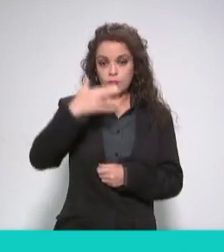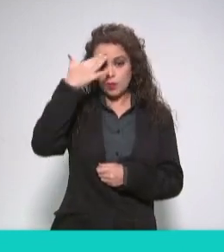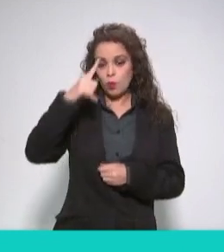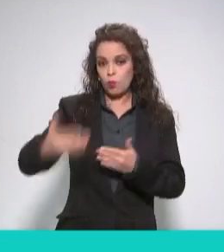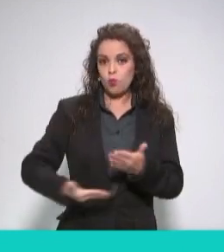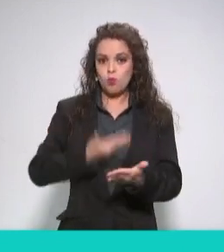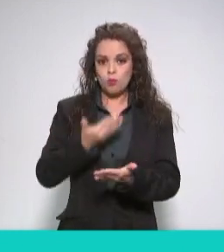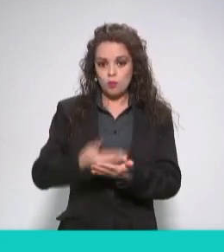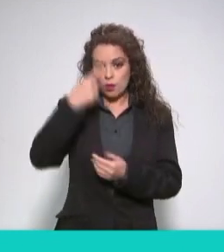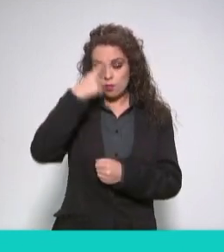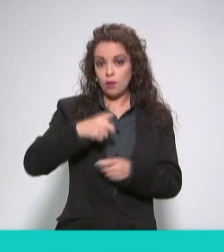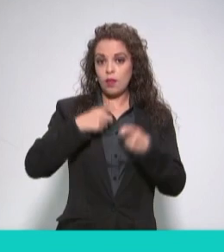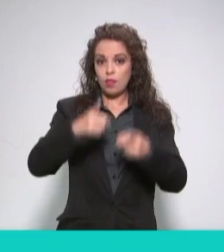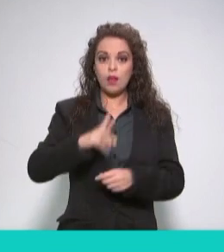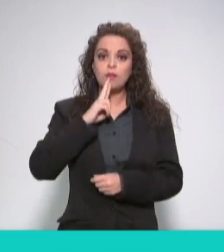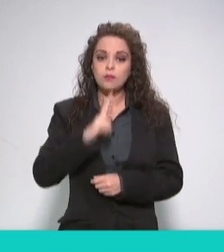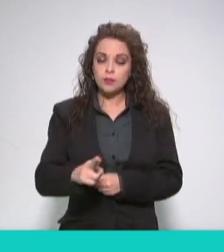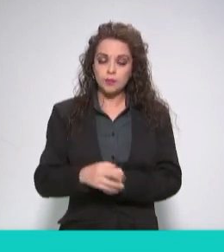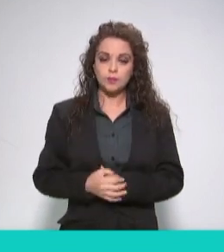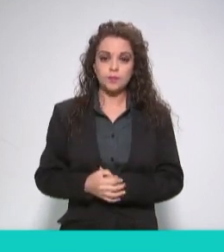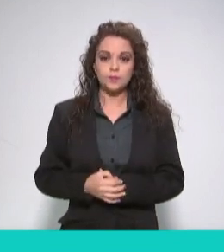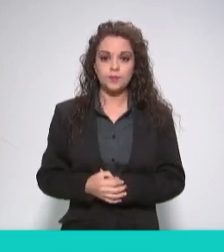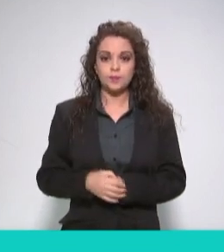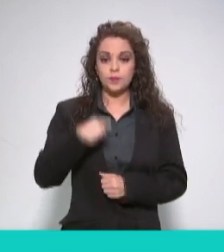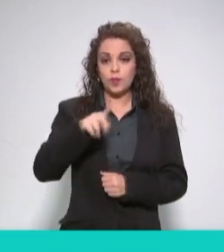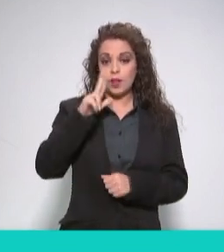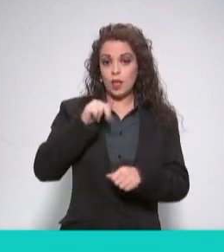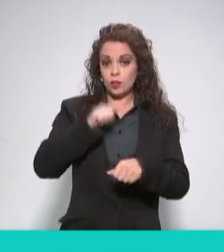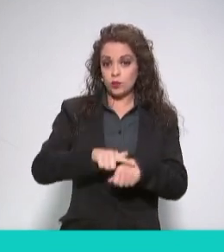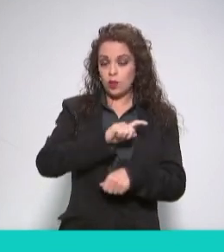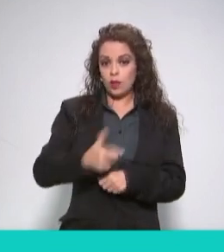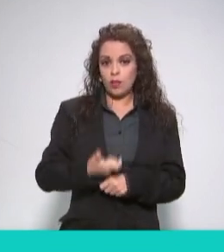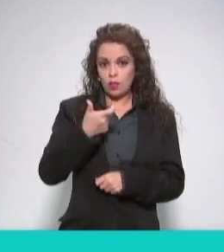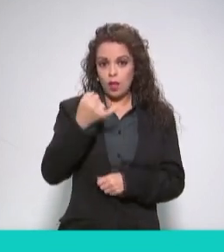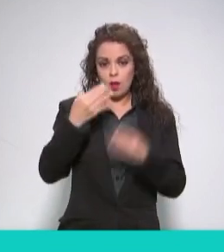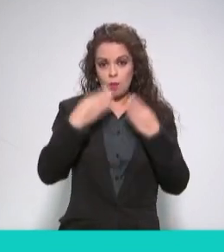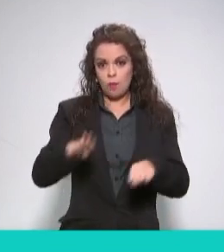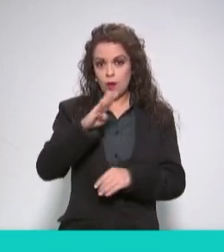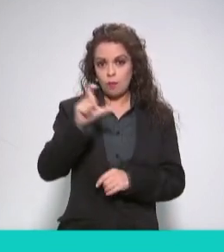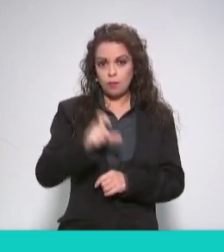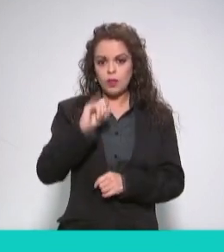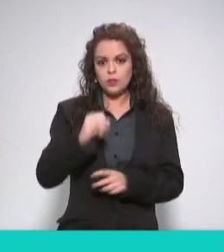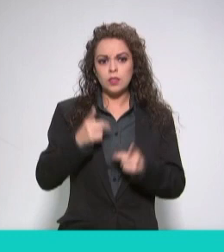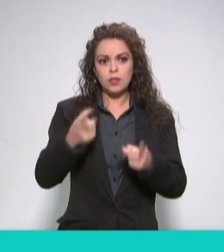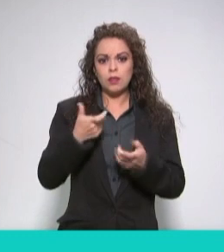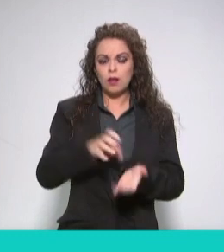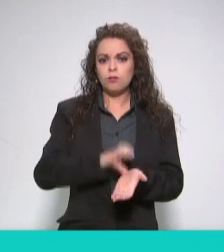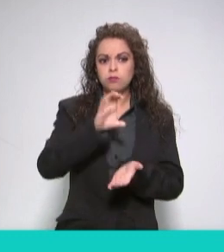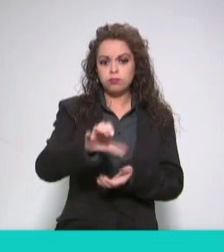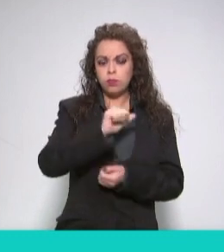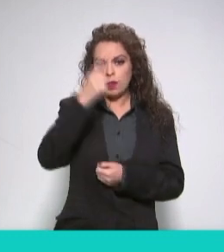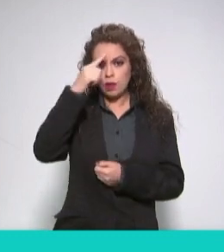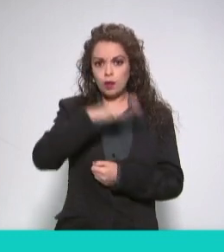resolución que se está planteando porque nacional financiera y bancomext otorgaron créditos a un negocio no rentable para la